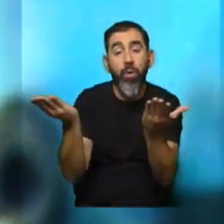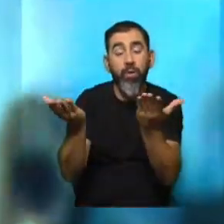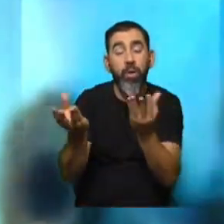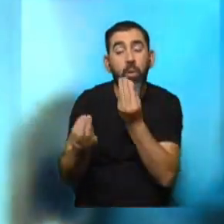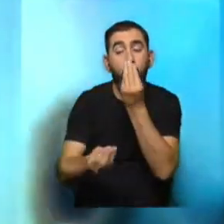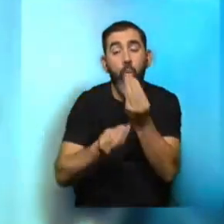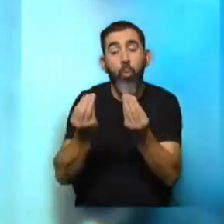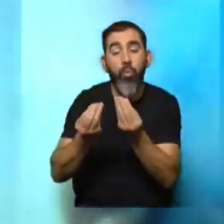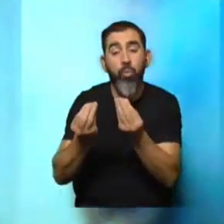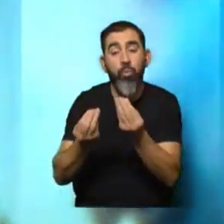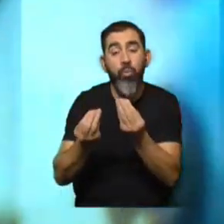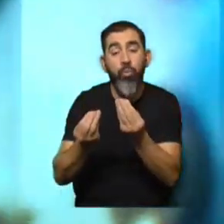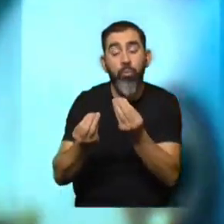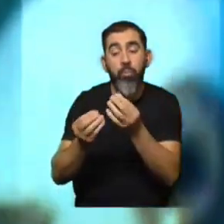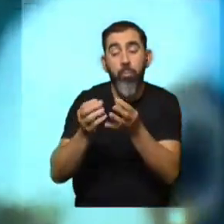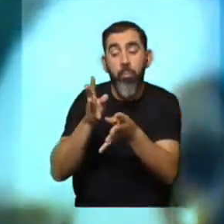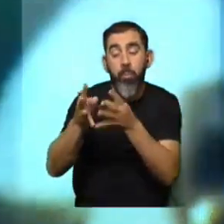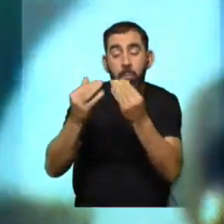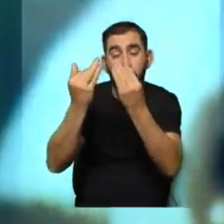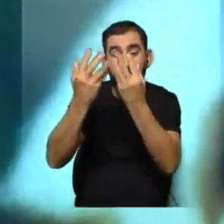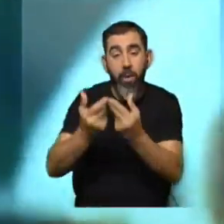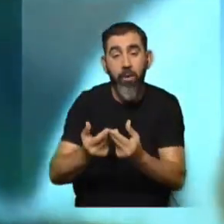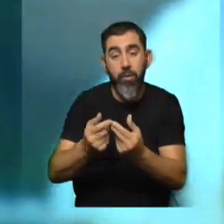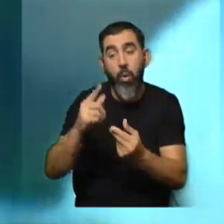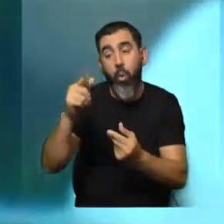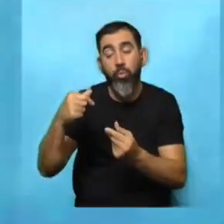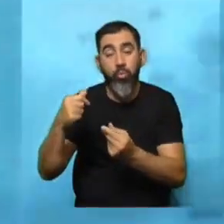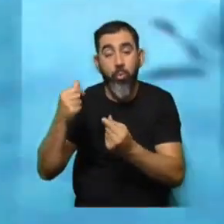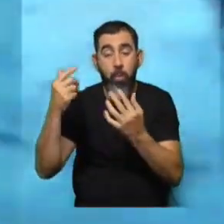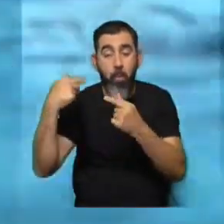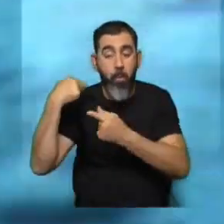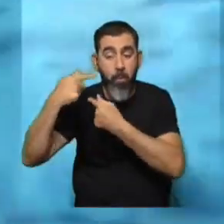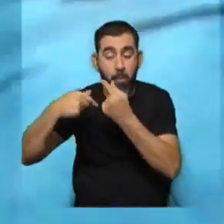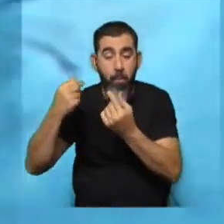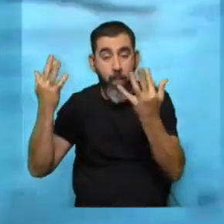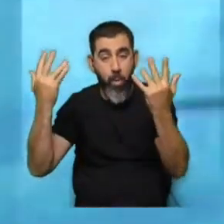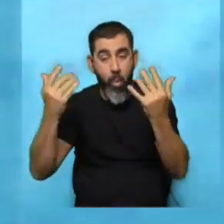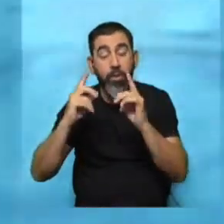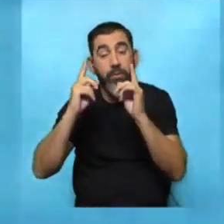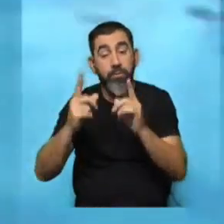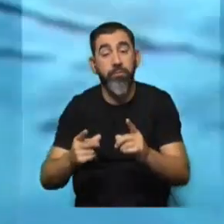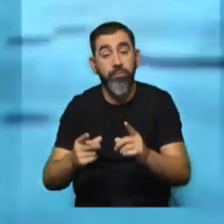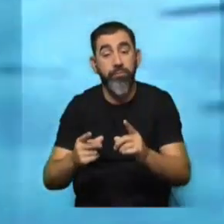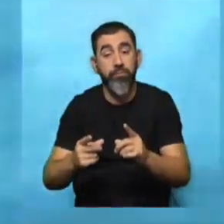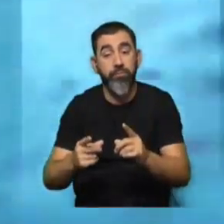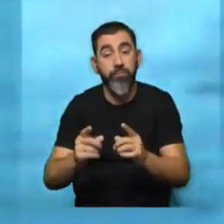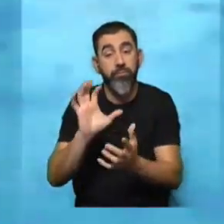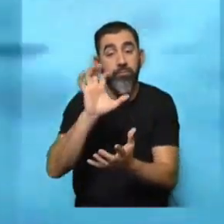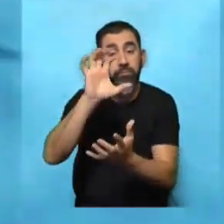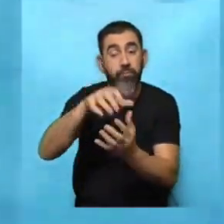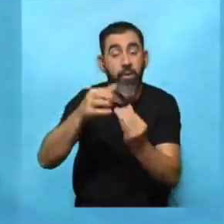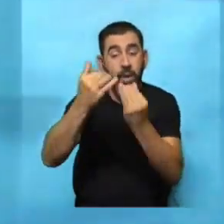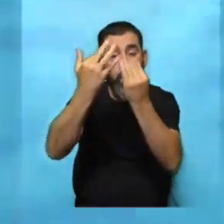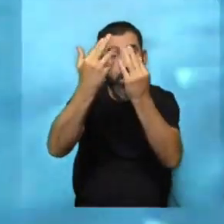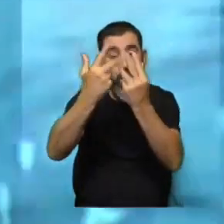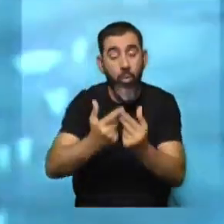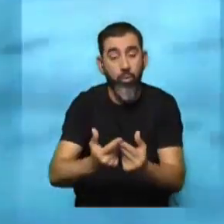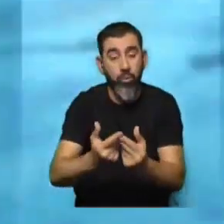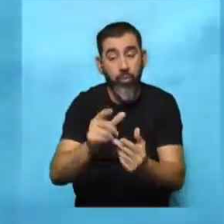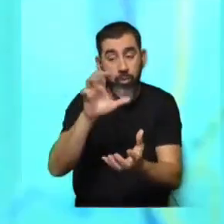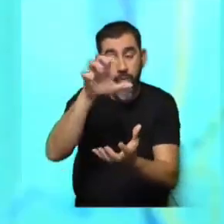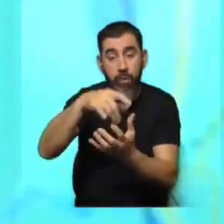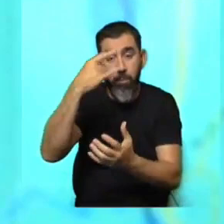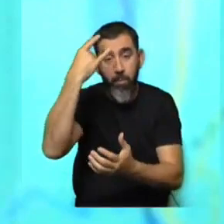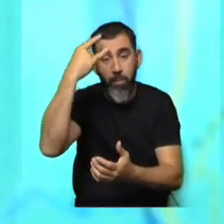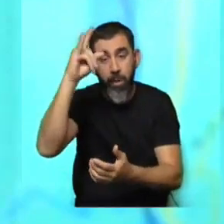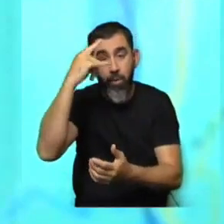es un pluviómetro automático, un pluviómetro convencional. También nos muestra esta estación automática que tiene la Estación